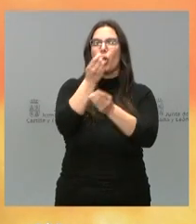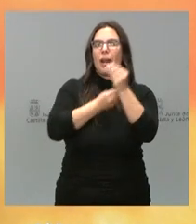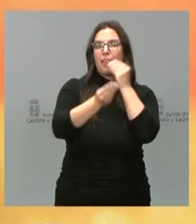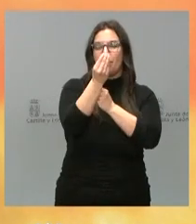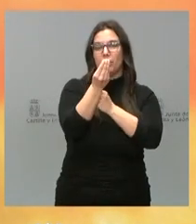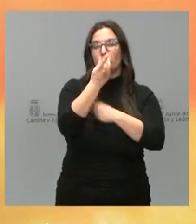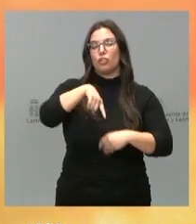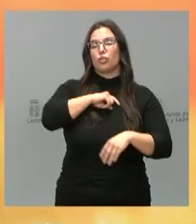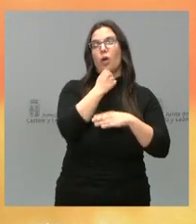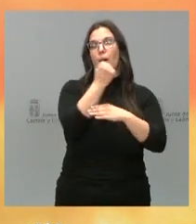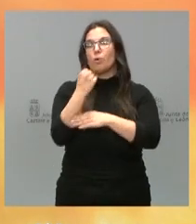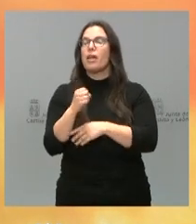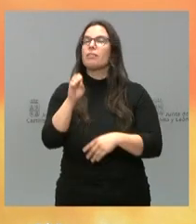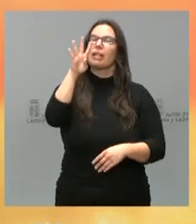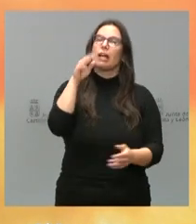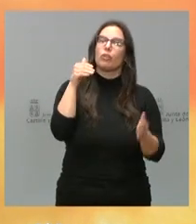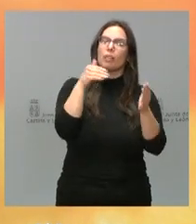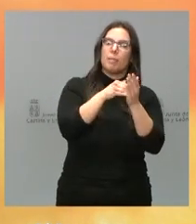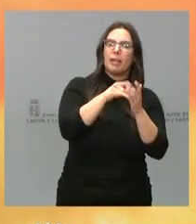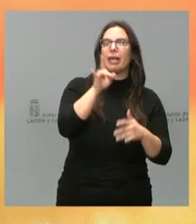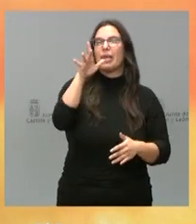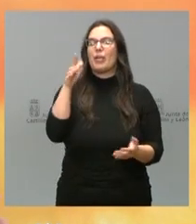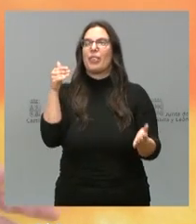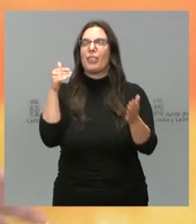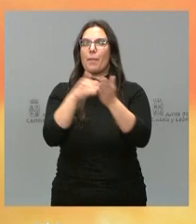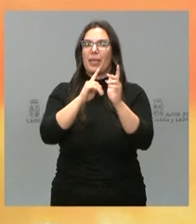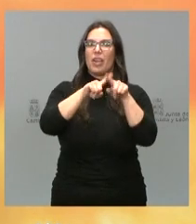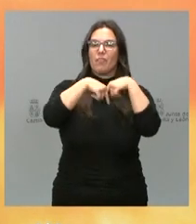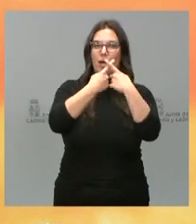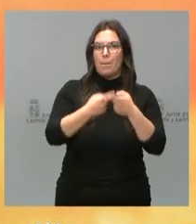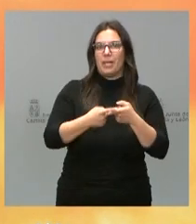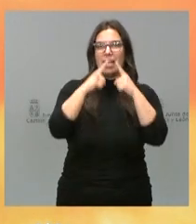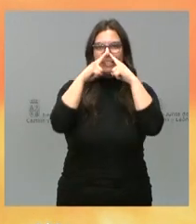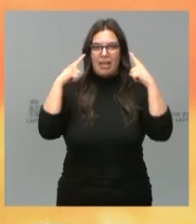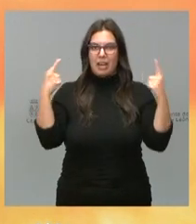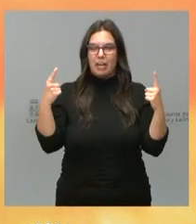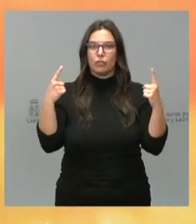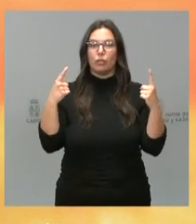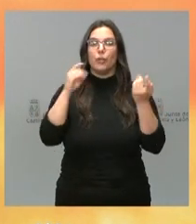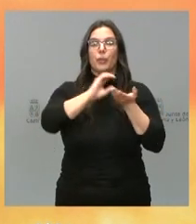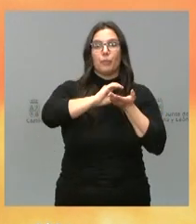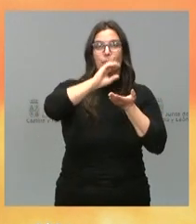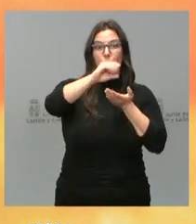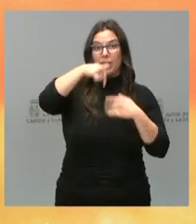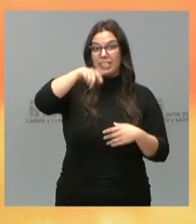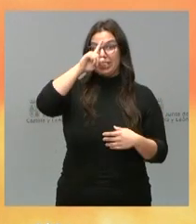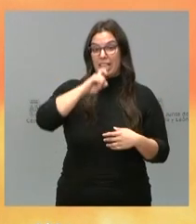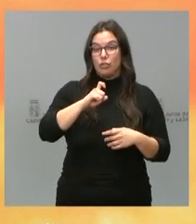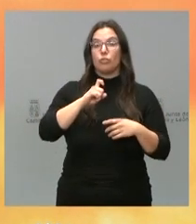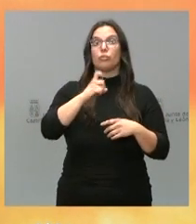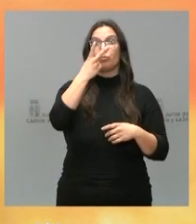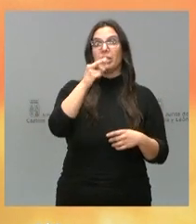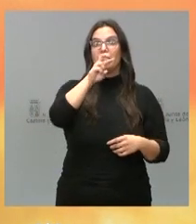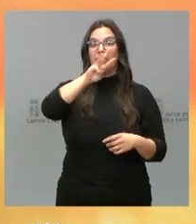aproximadamente entre 14.000 y 15.000 familias al año con una dotación en este año 2023